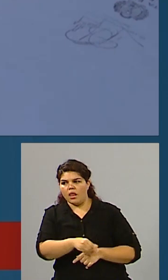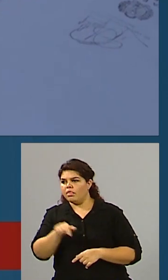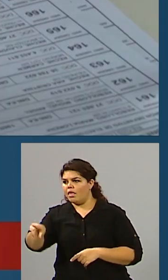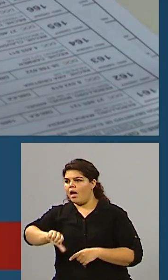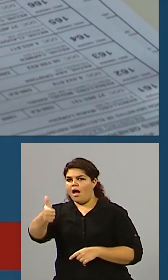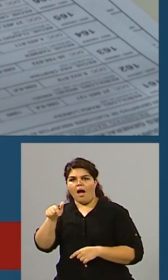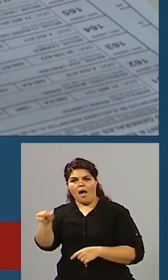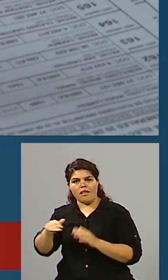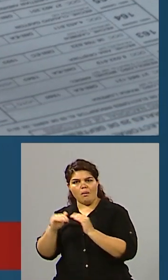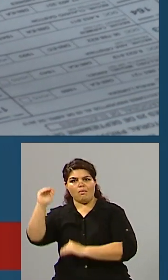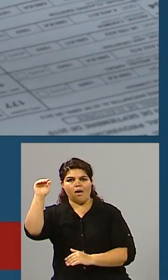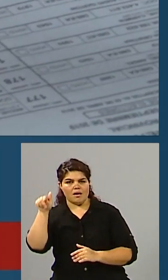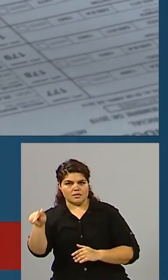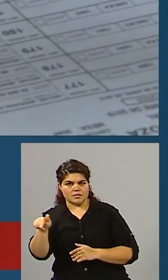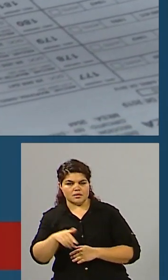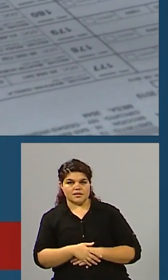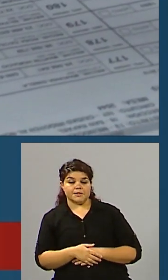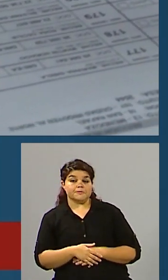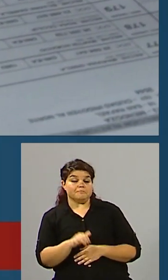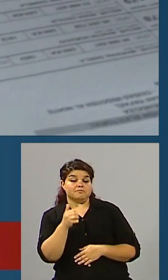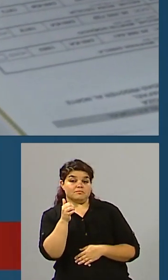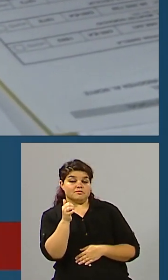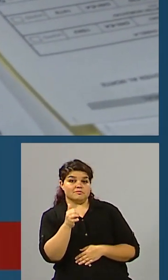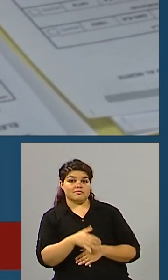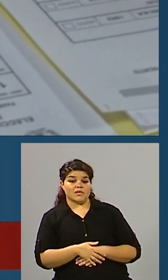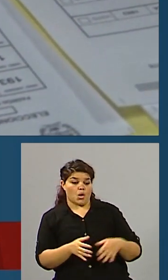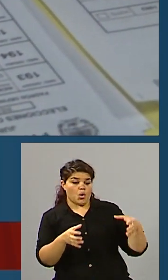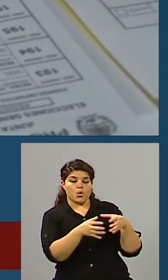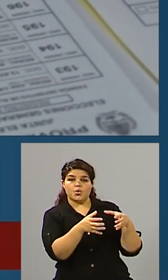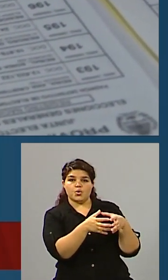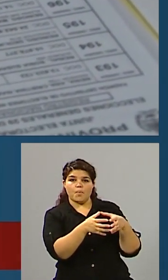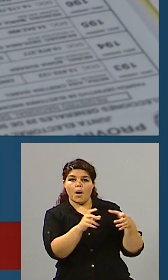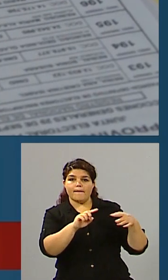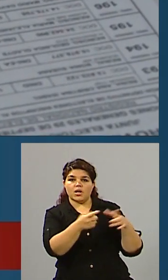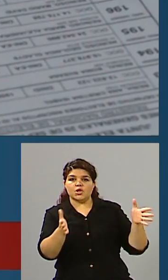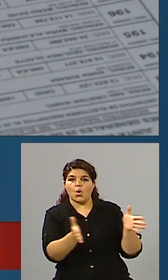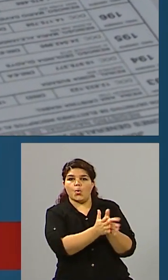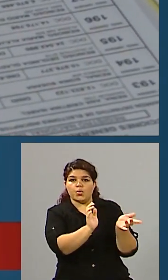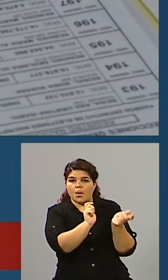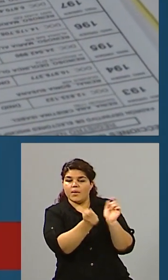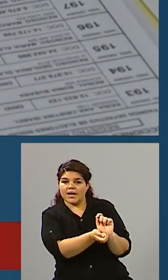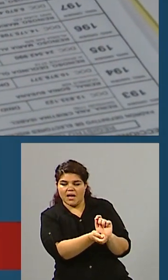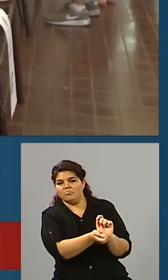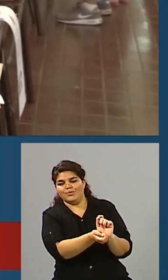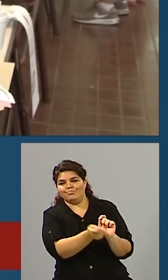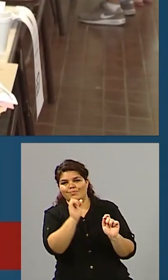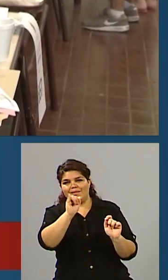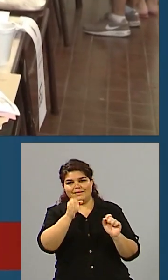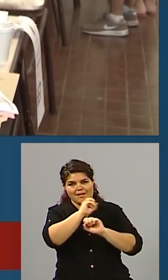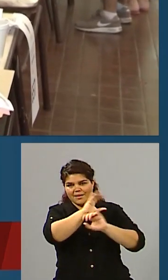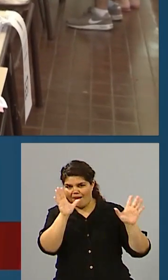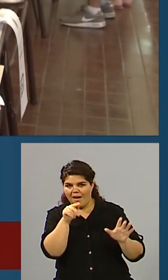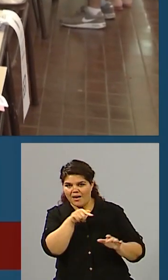sea, la derrota de Juntos por el Cambio no solo es evidente, sino como charlábamos en el bloque